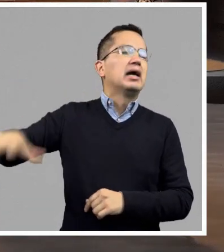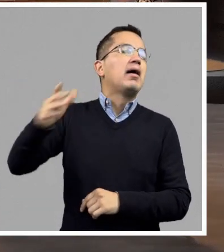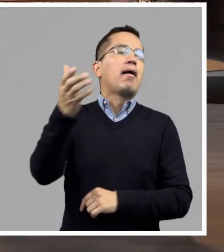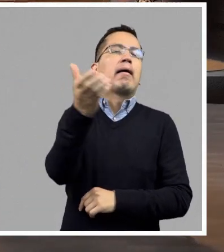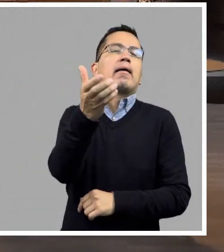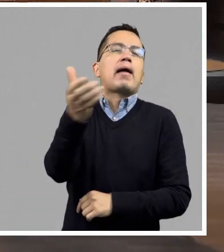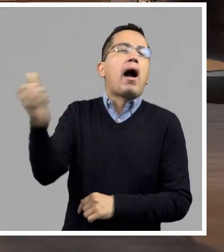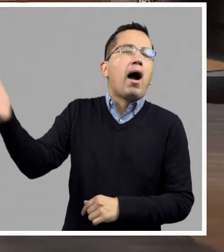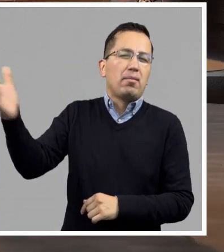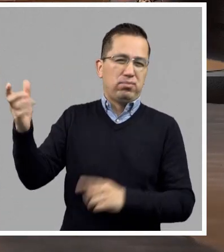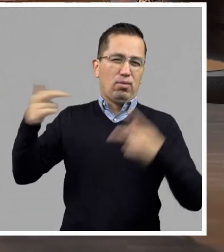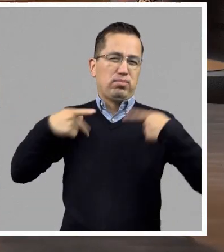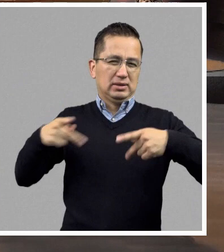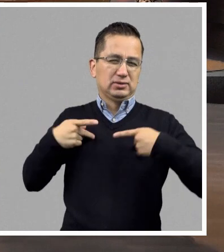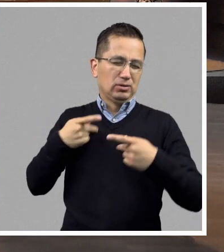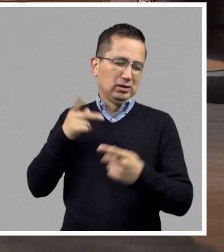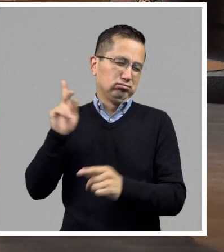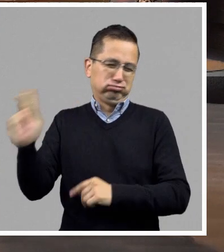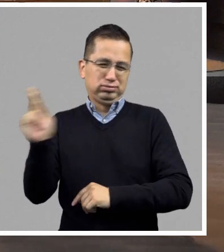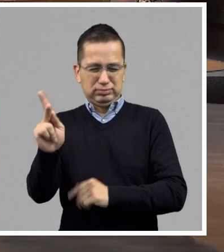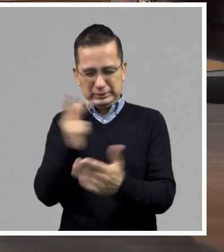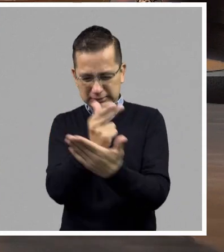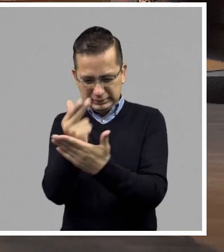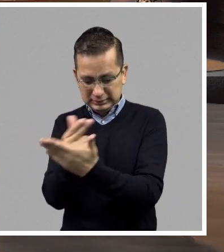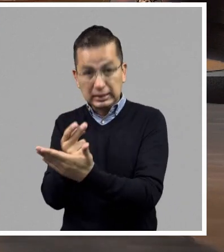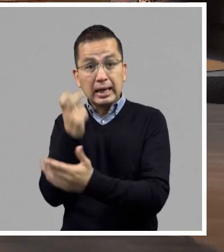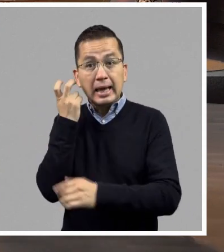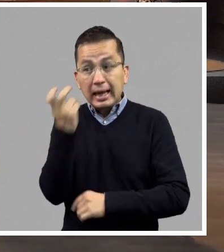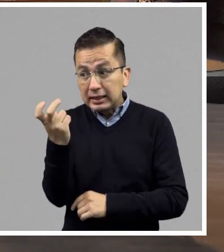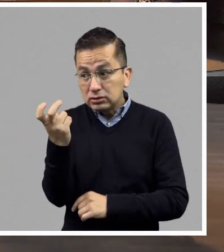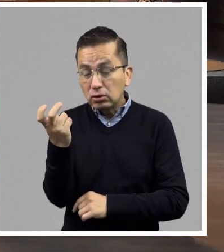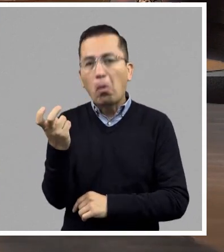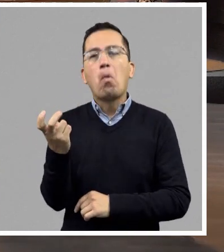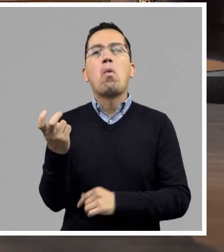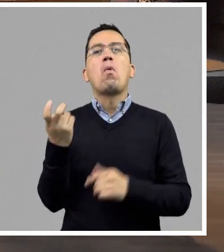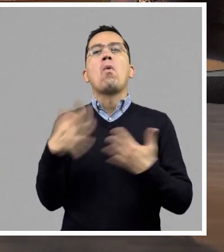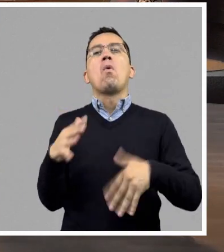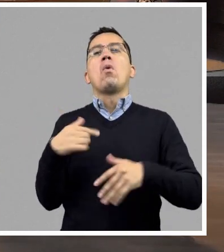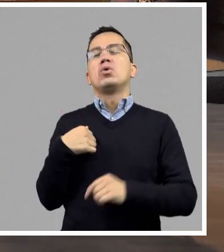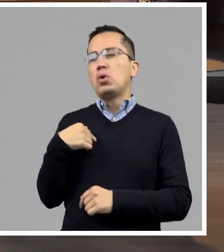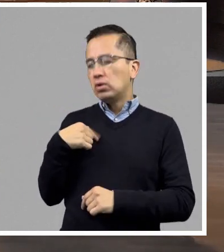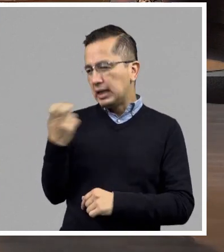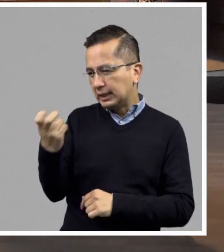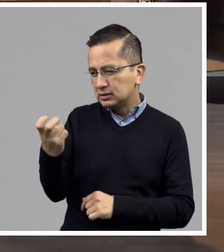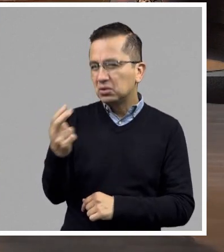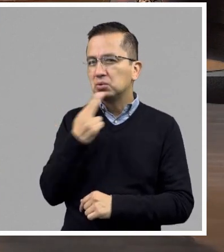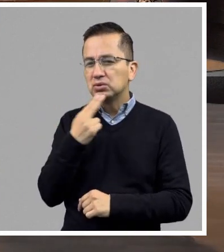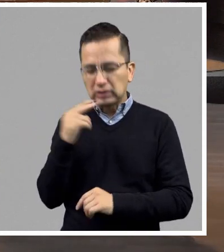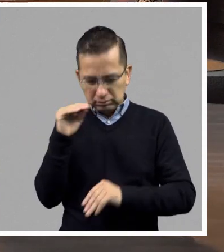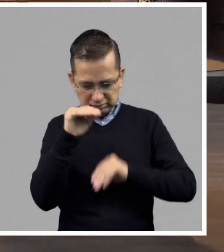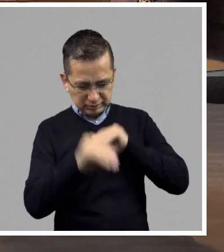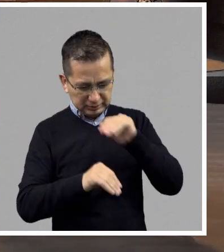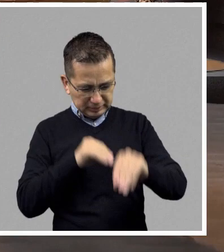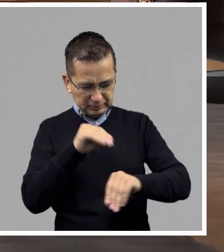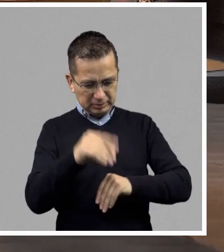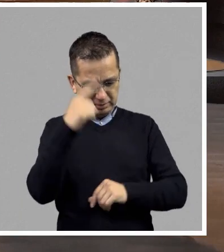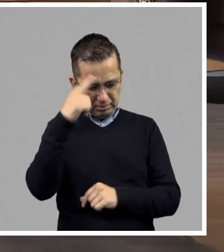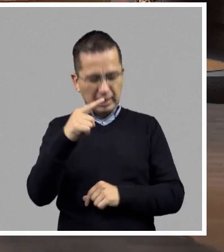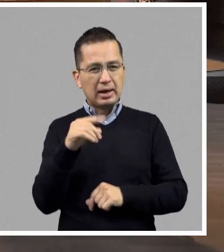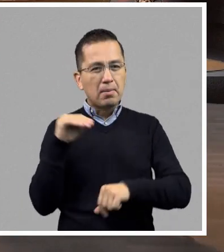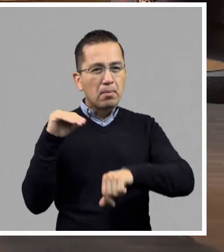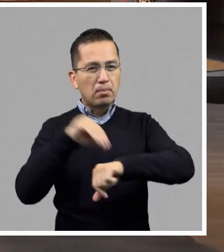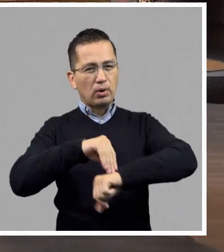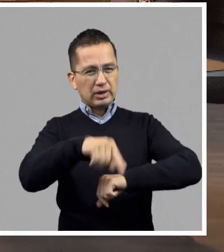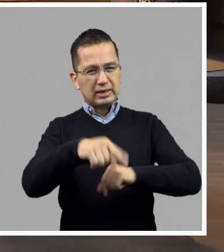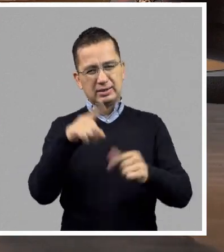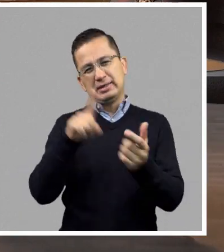y personajes del entonces estaba buenísimo vectorizamos varios esos personajes y a través